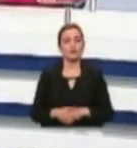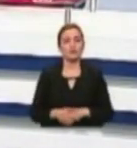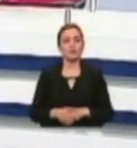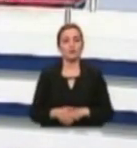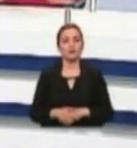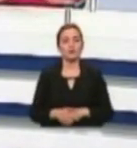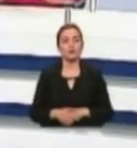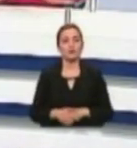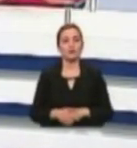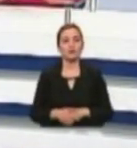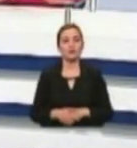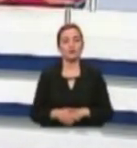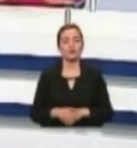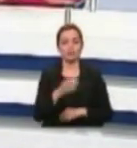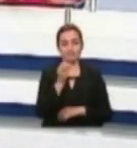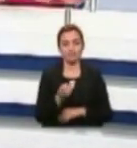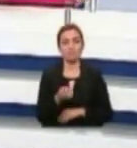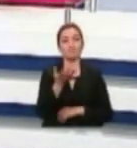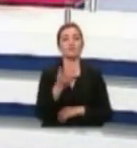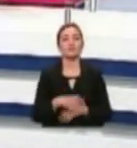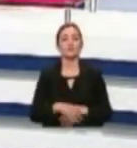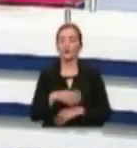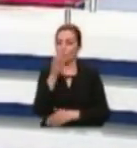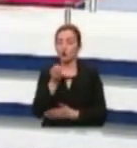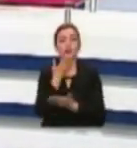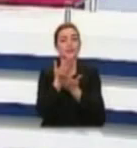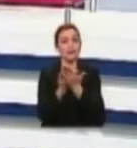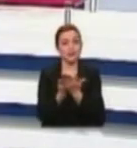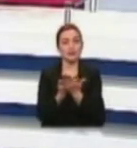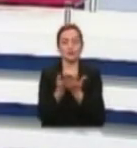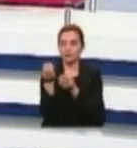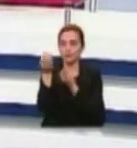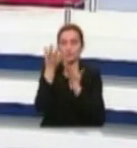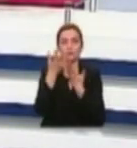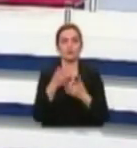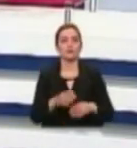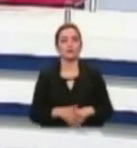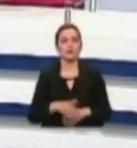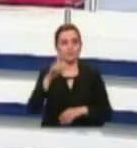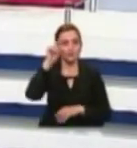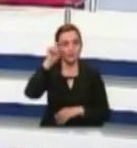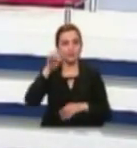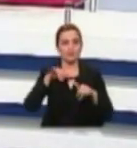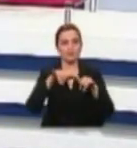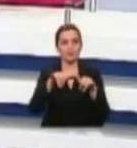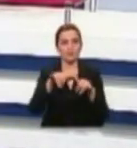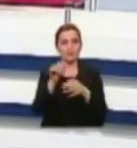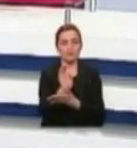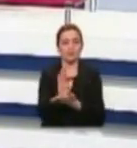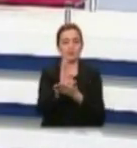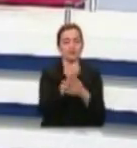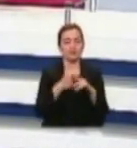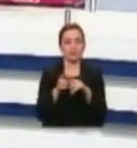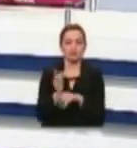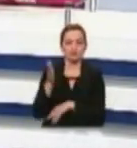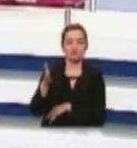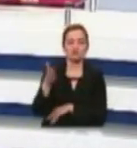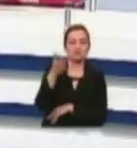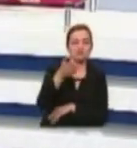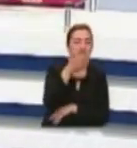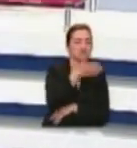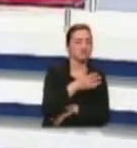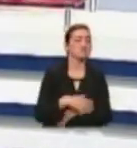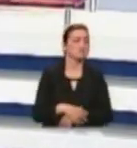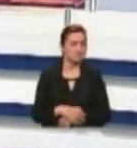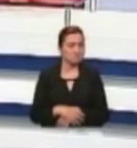0994-89-1343. Buenos días. Buenos días para ti también, Fernanda. Muchísimas gracias por la información. Recuerde que seguimos nosotros recorriendo cada uno de los barrios de la